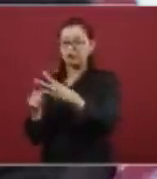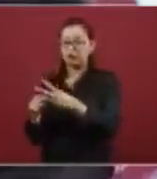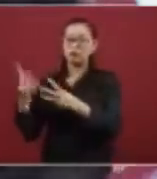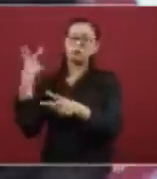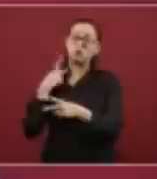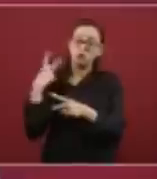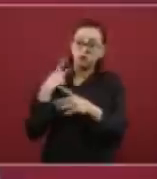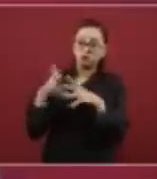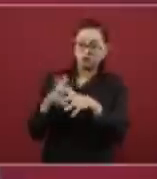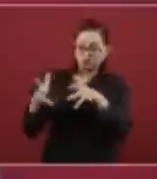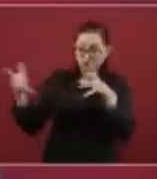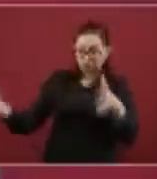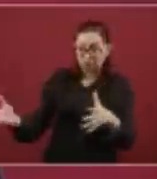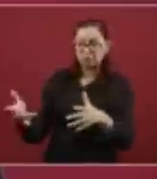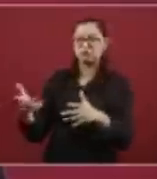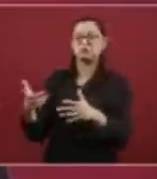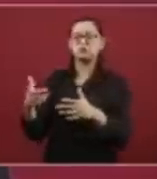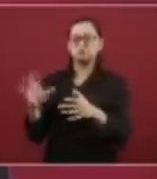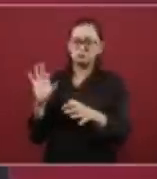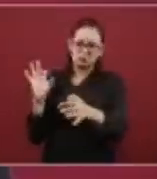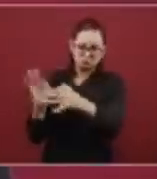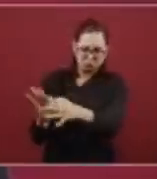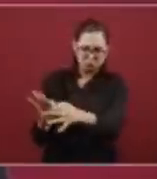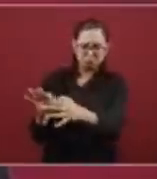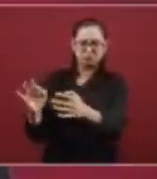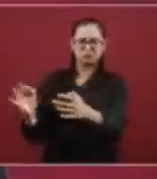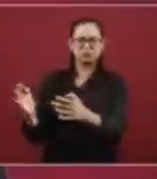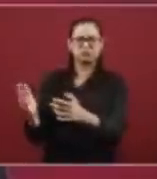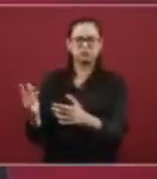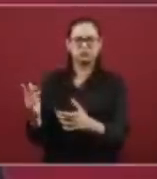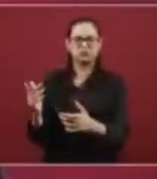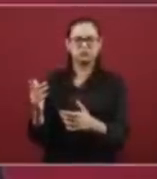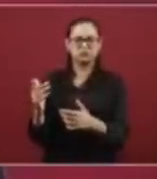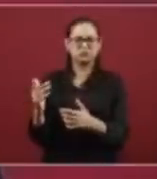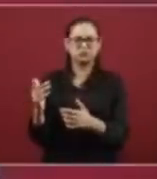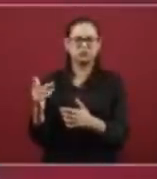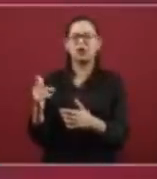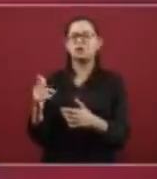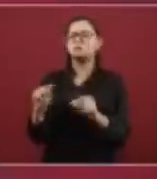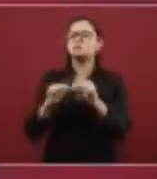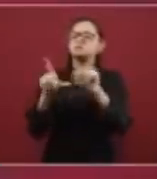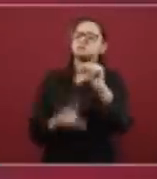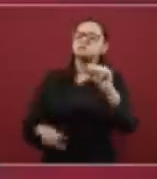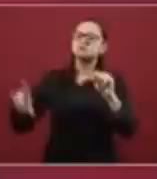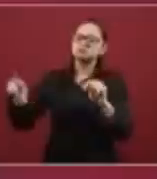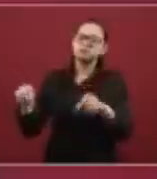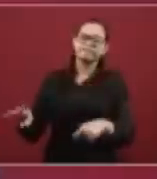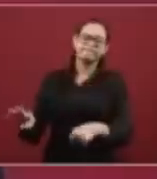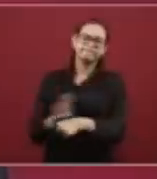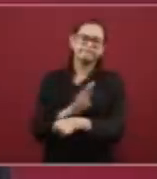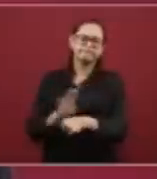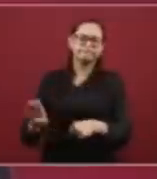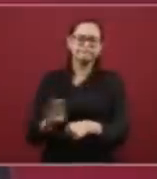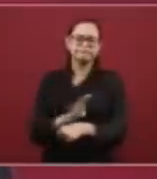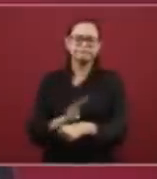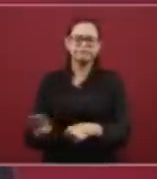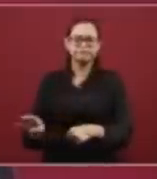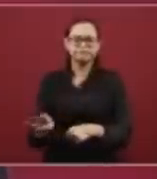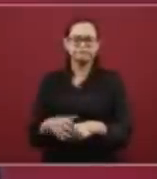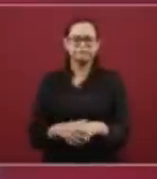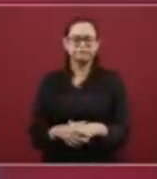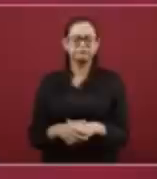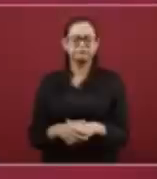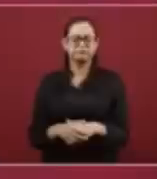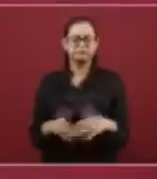desarrollo y que es bueno para el país. Y entonces se cumple con